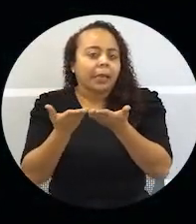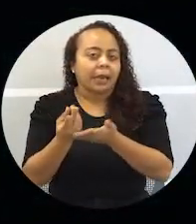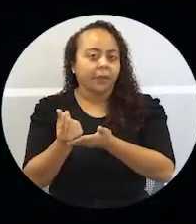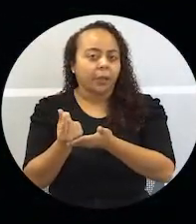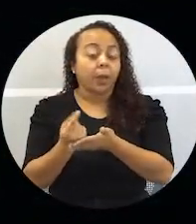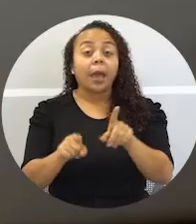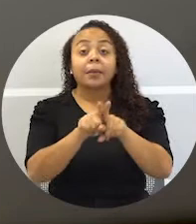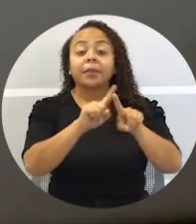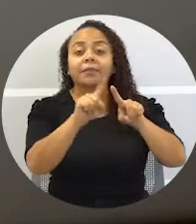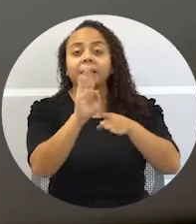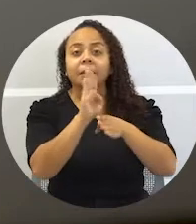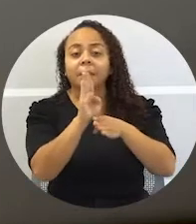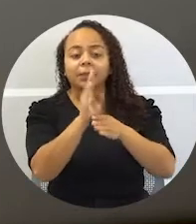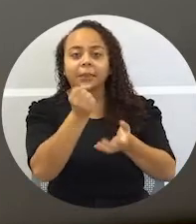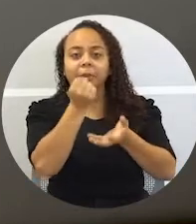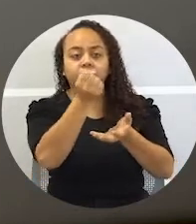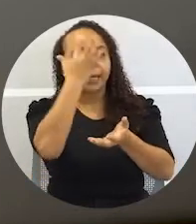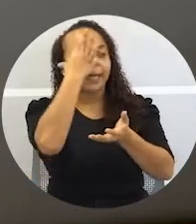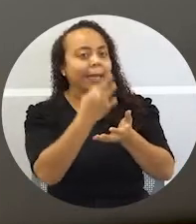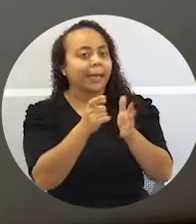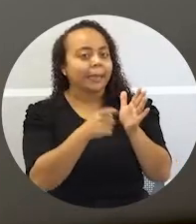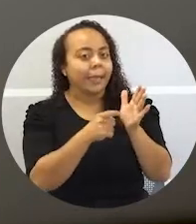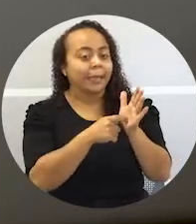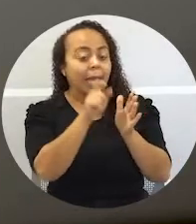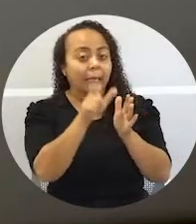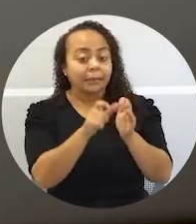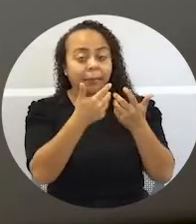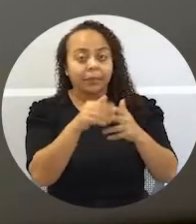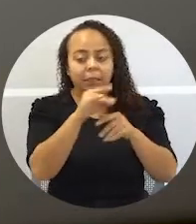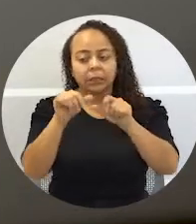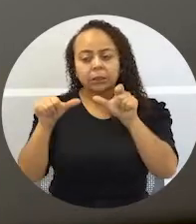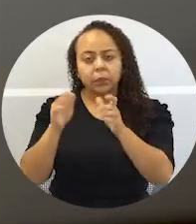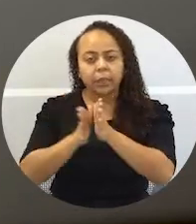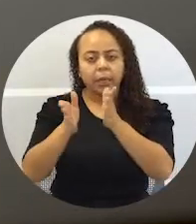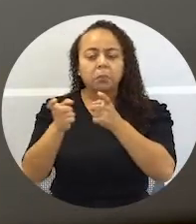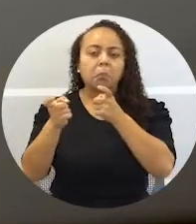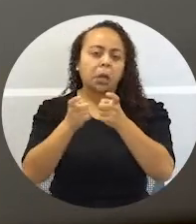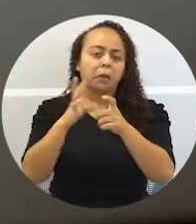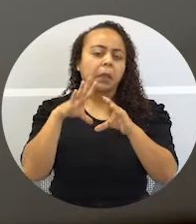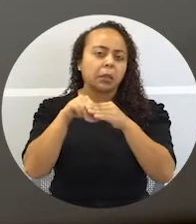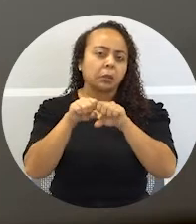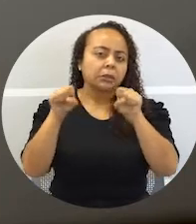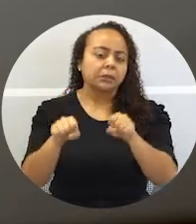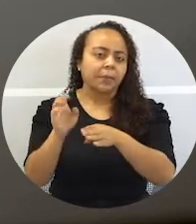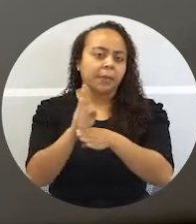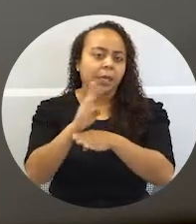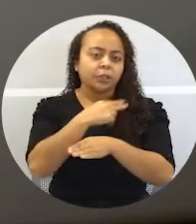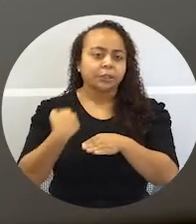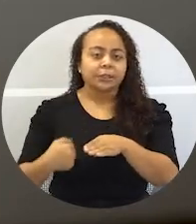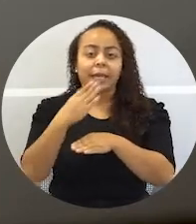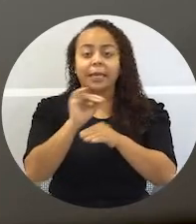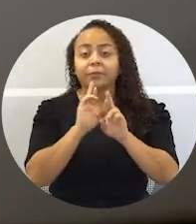diversos bancos de inversión estiman que la deuda de evergrande del sector en general es manejable dentro del sistema bancario en china y que el